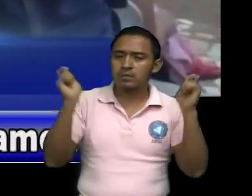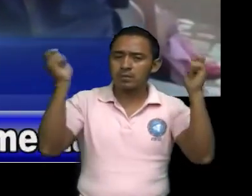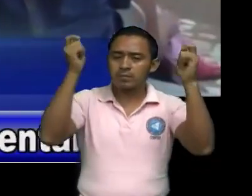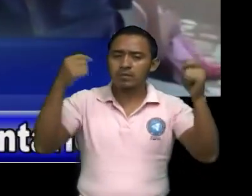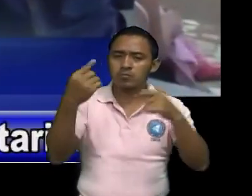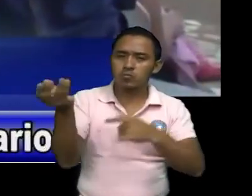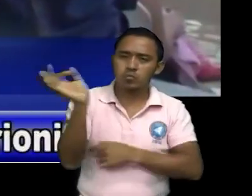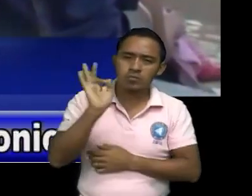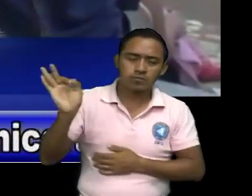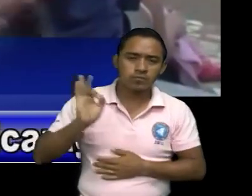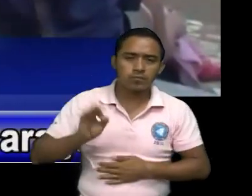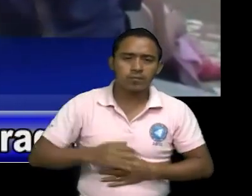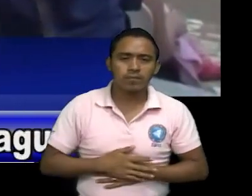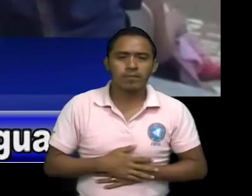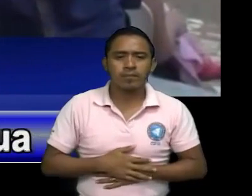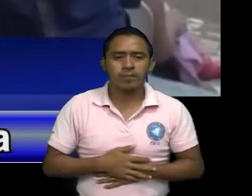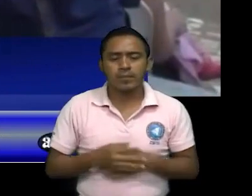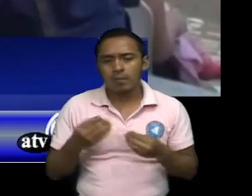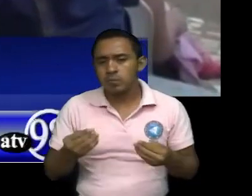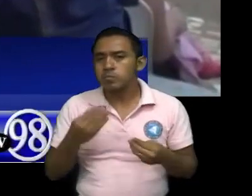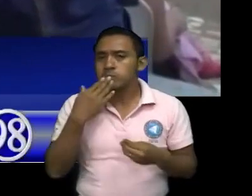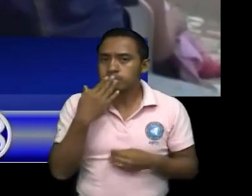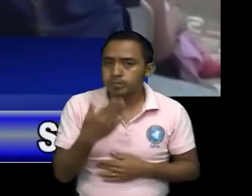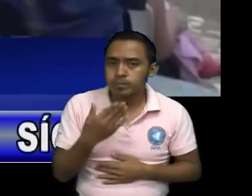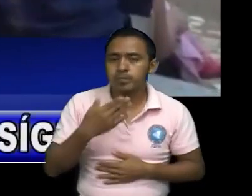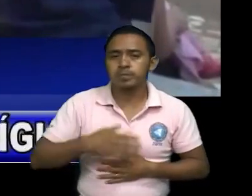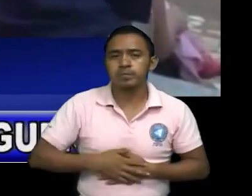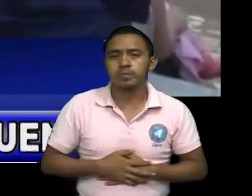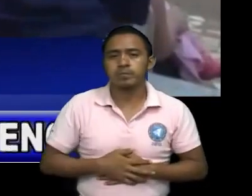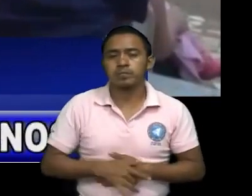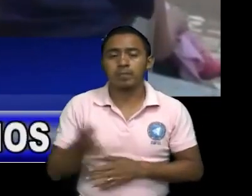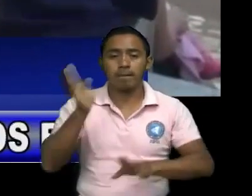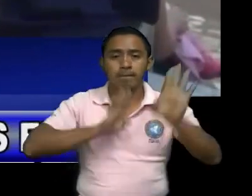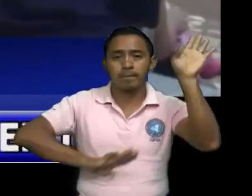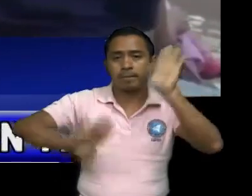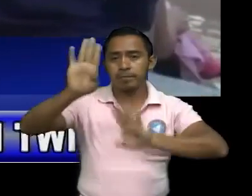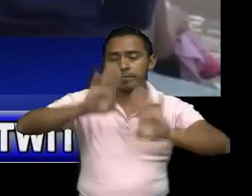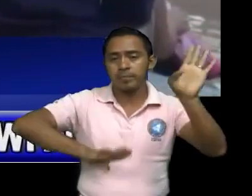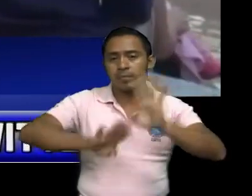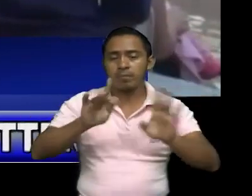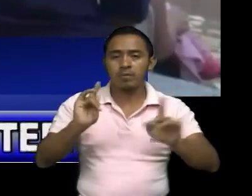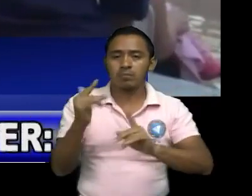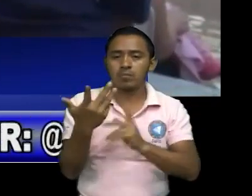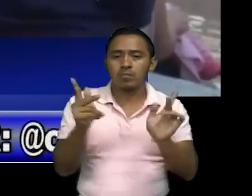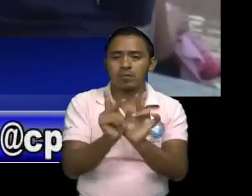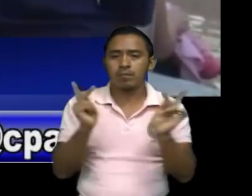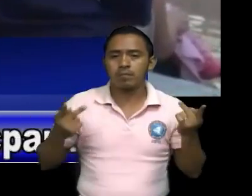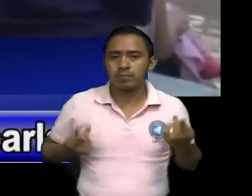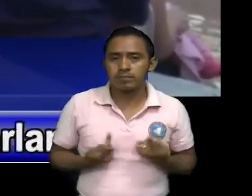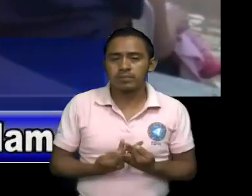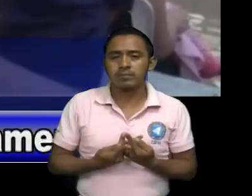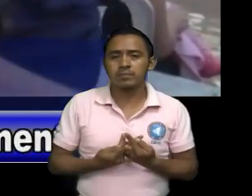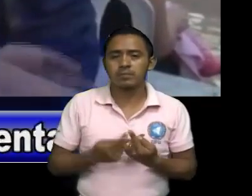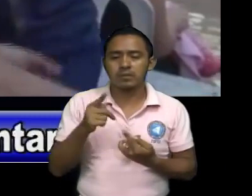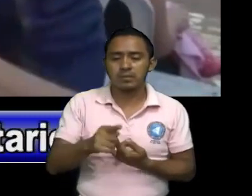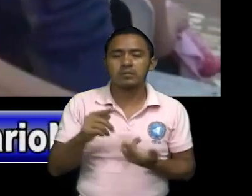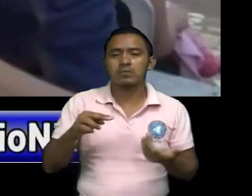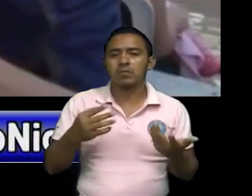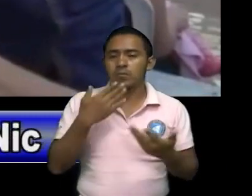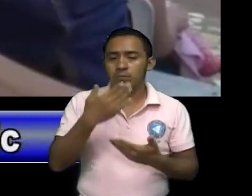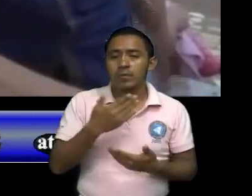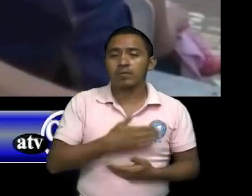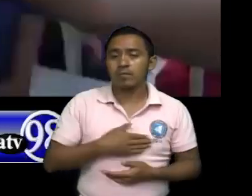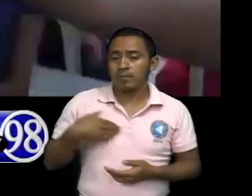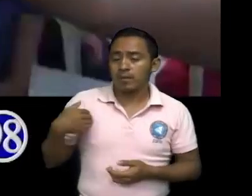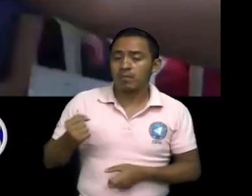manera tan genial que participamos todo el pueblo y tratamos de que esto sea mejor cada